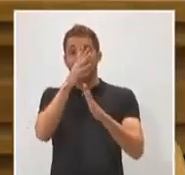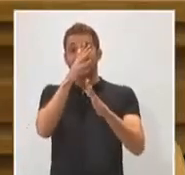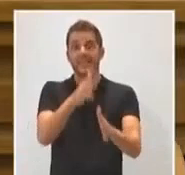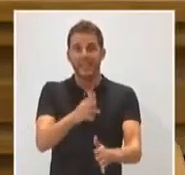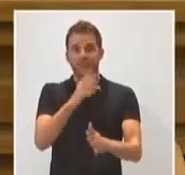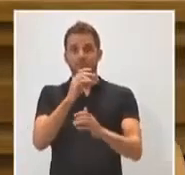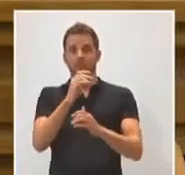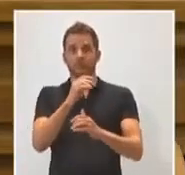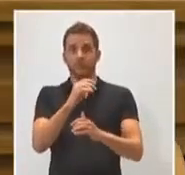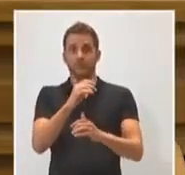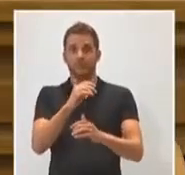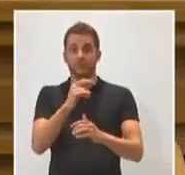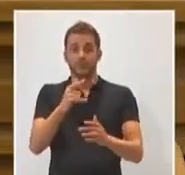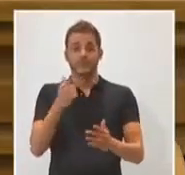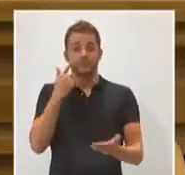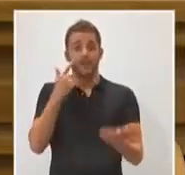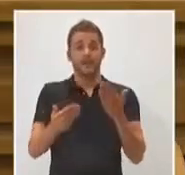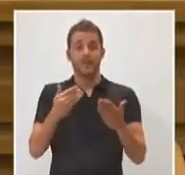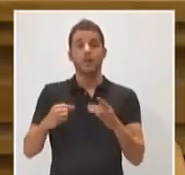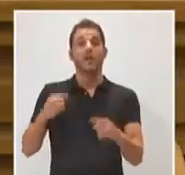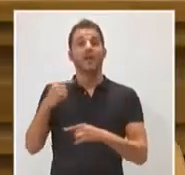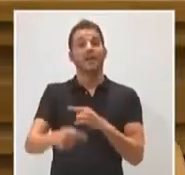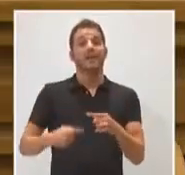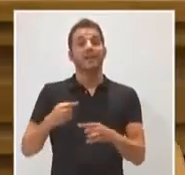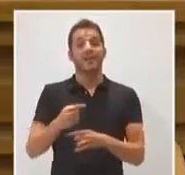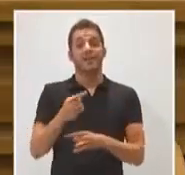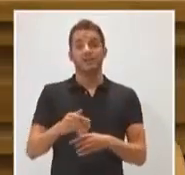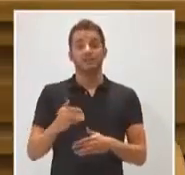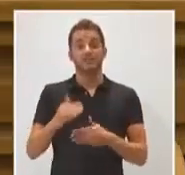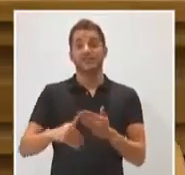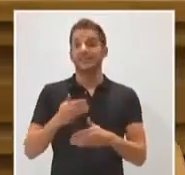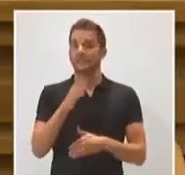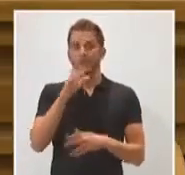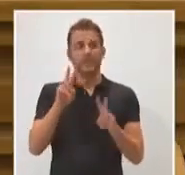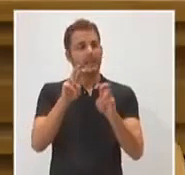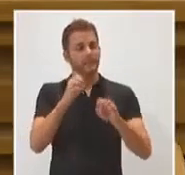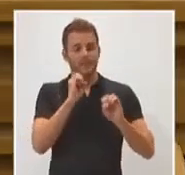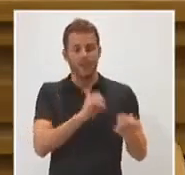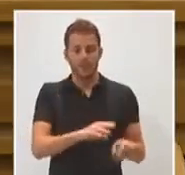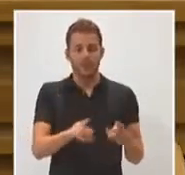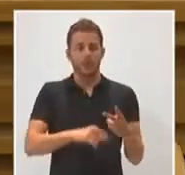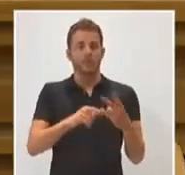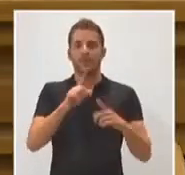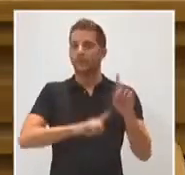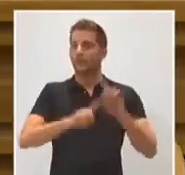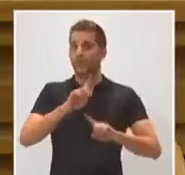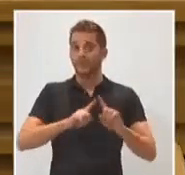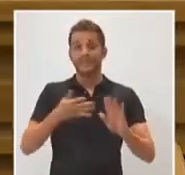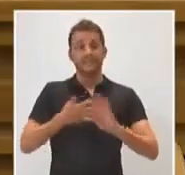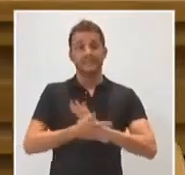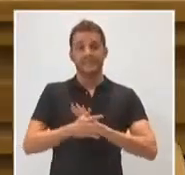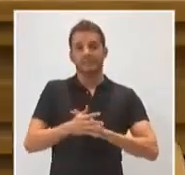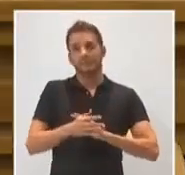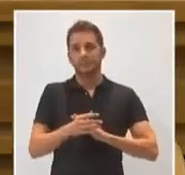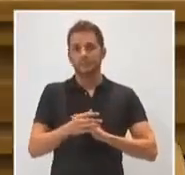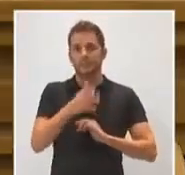en la siguiente generación porque evidentemente las consecuencias incluso en abandono en problemas son de generación en generación de 5